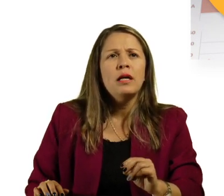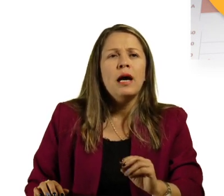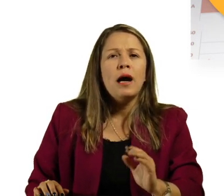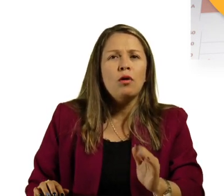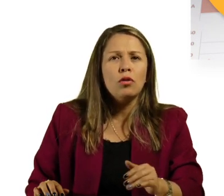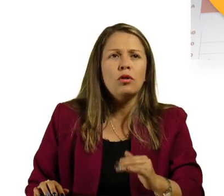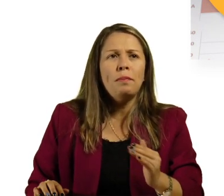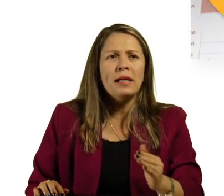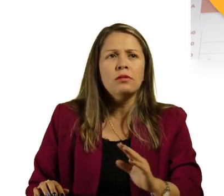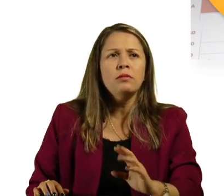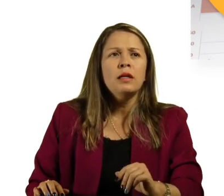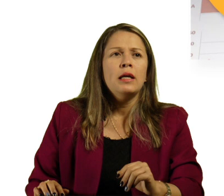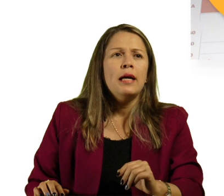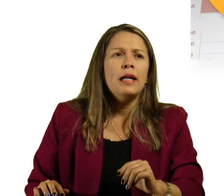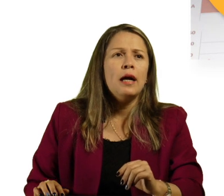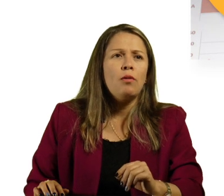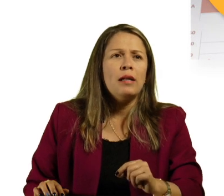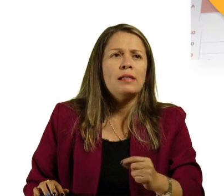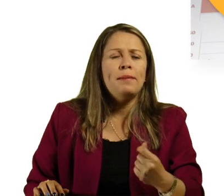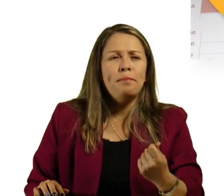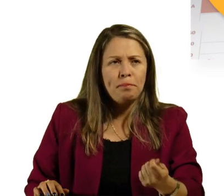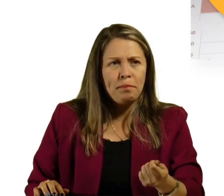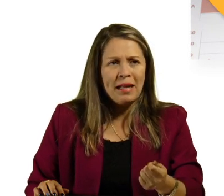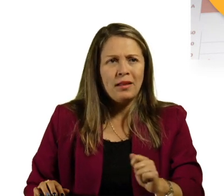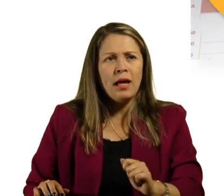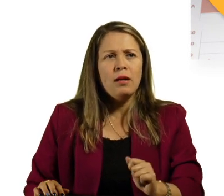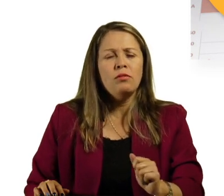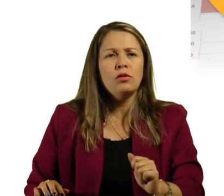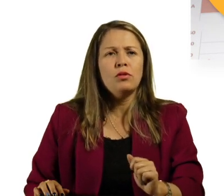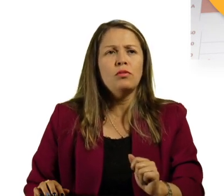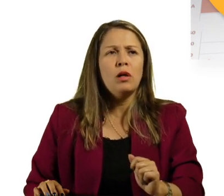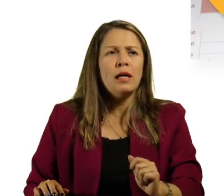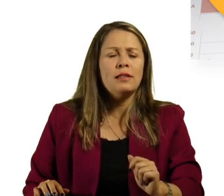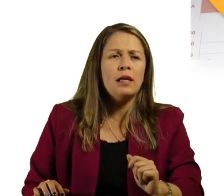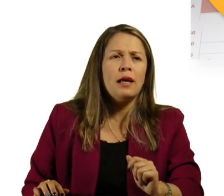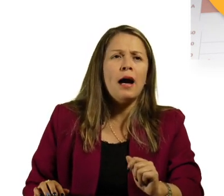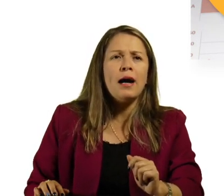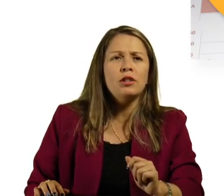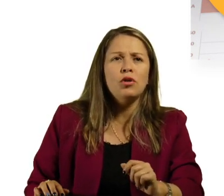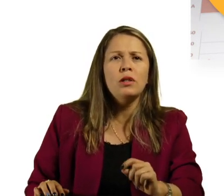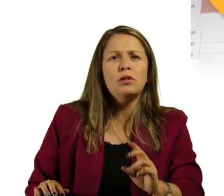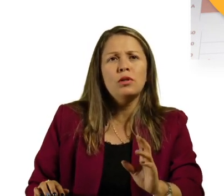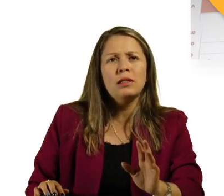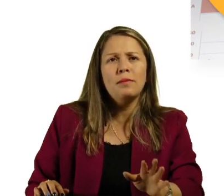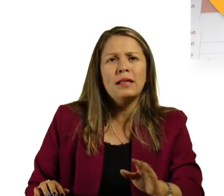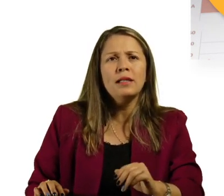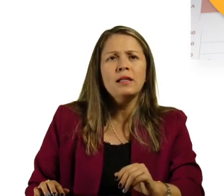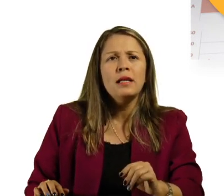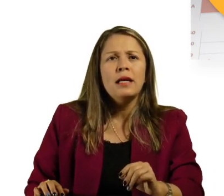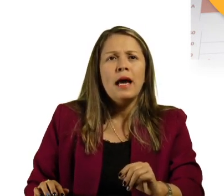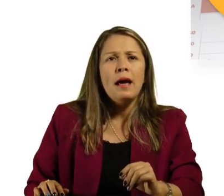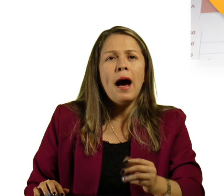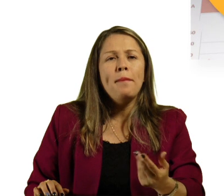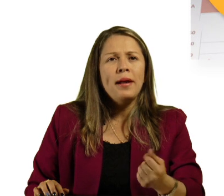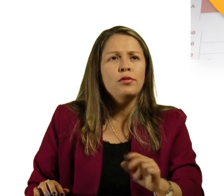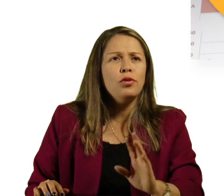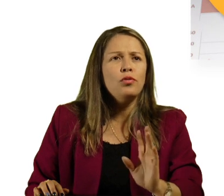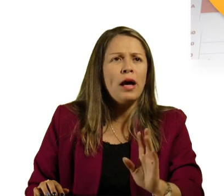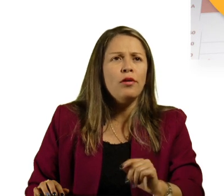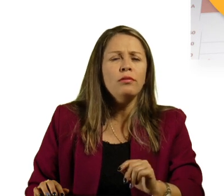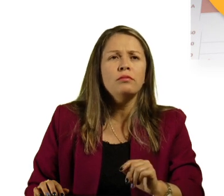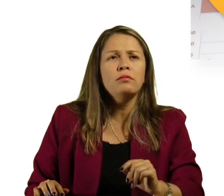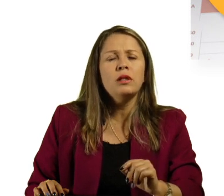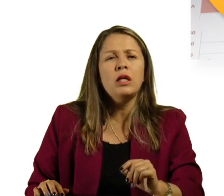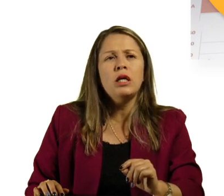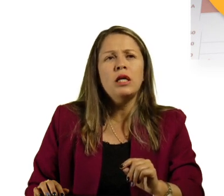planeación a corto plazo, en la cual se plantean unas acciones y unas metas a menos de